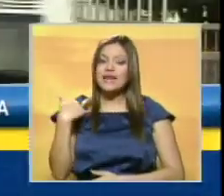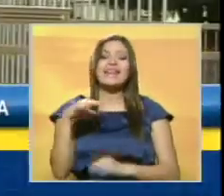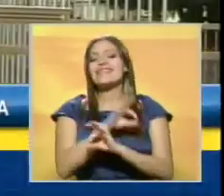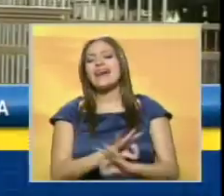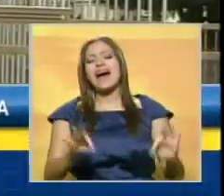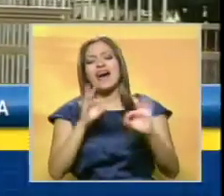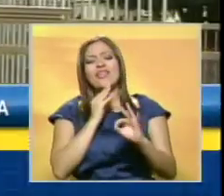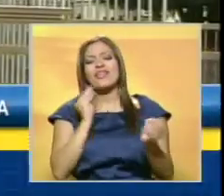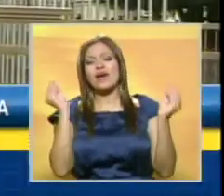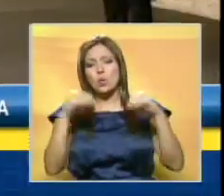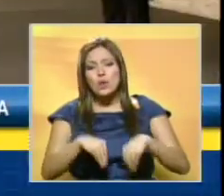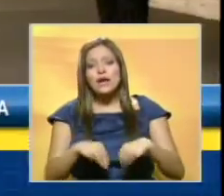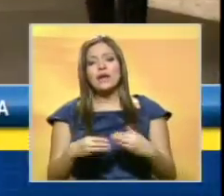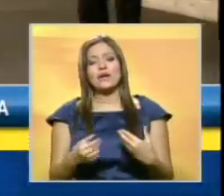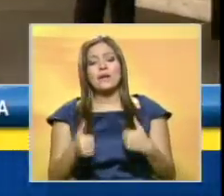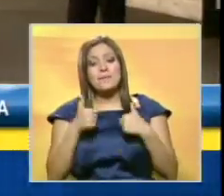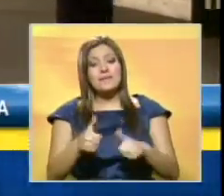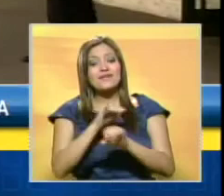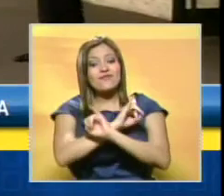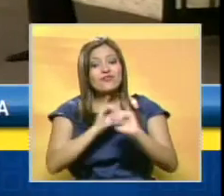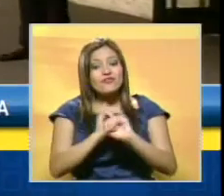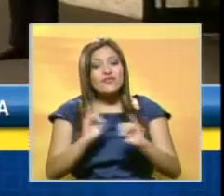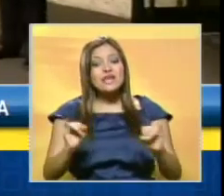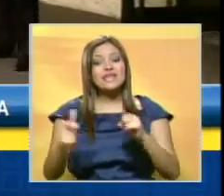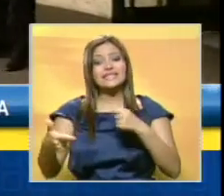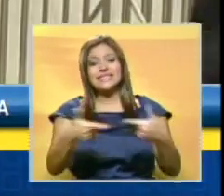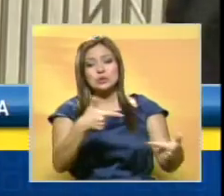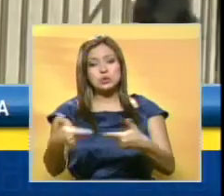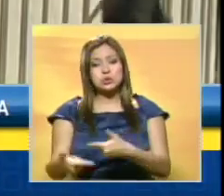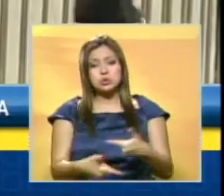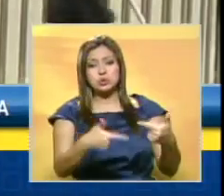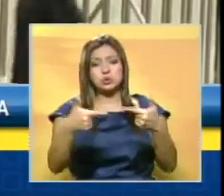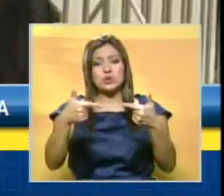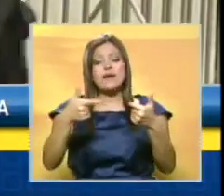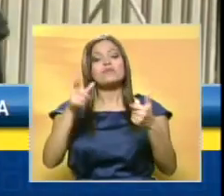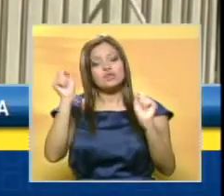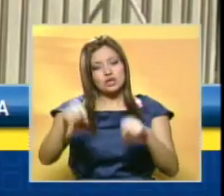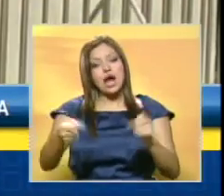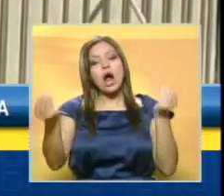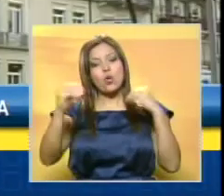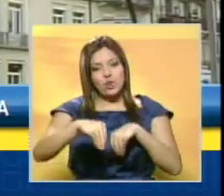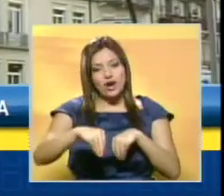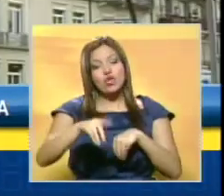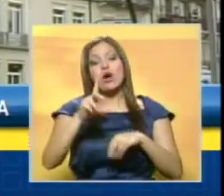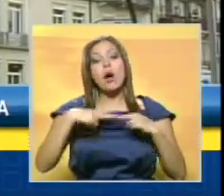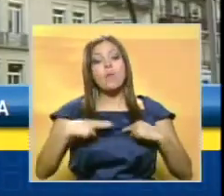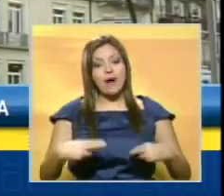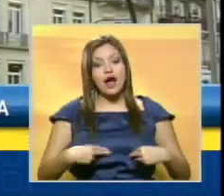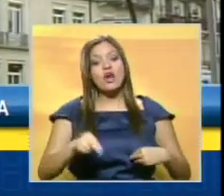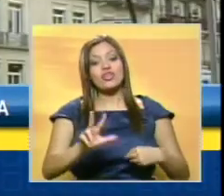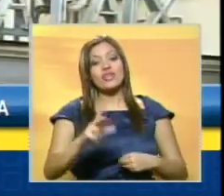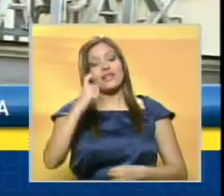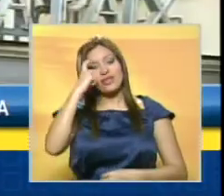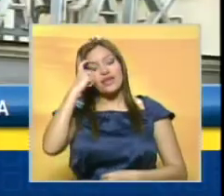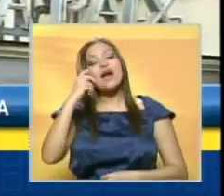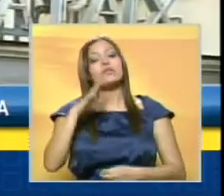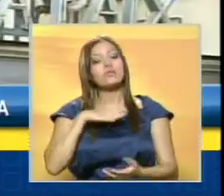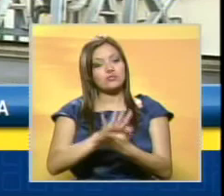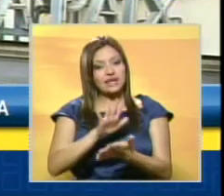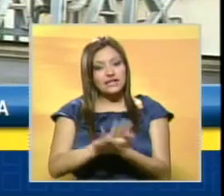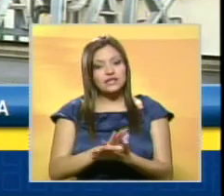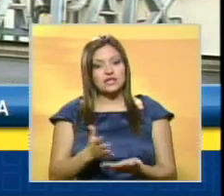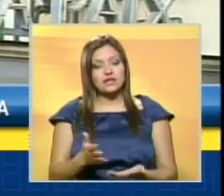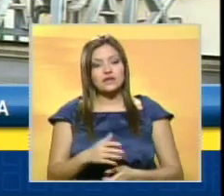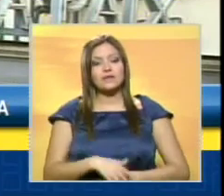logró ningún avance sobre cómo poner fin a los combates. Lo que sí se acordó fue una tregua humanitaria de 3 días en la ciudad de